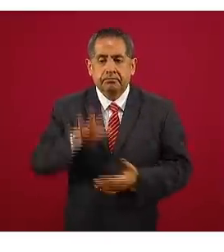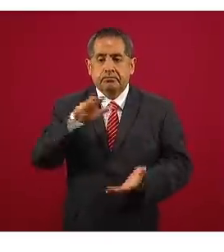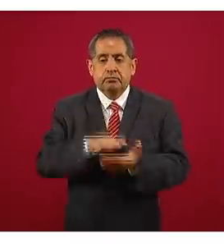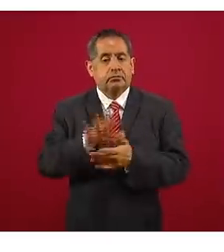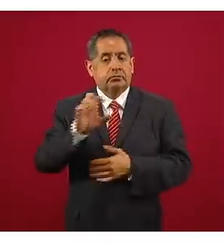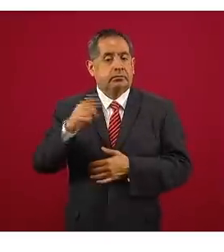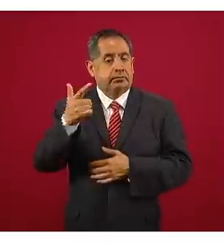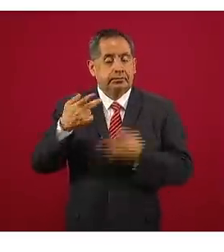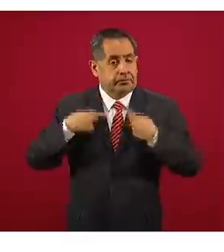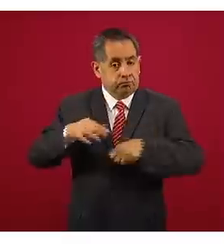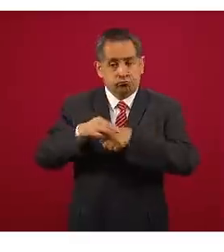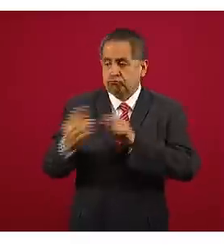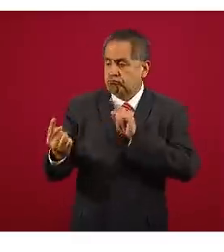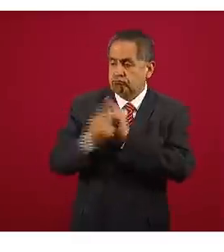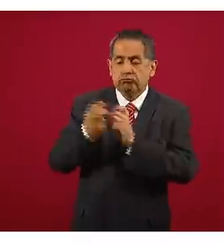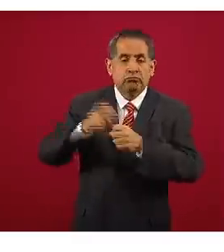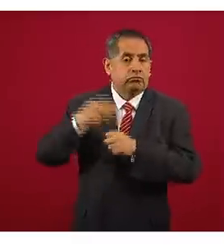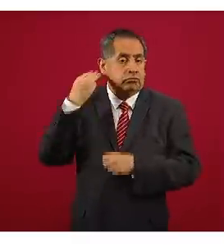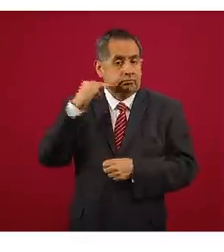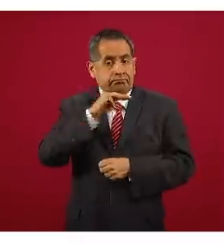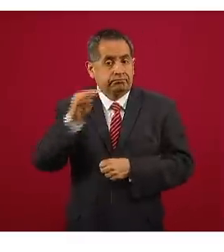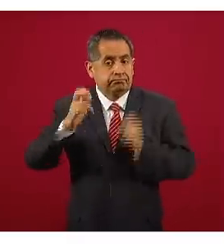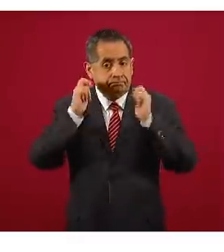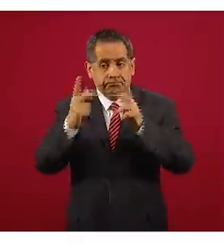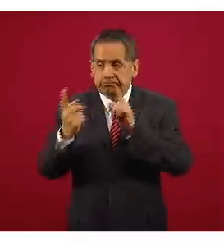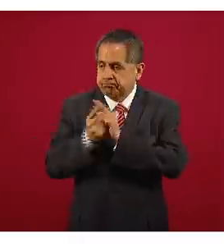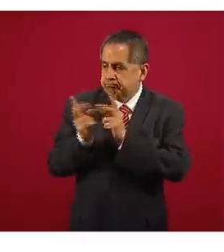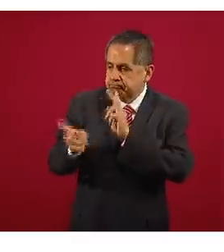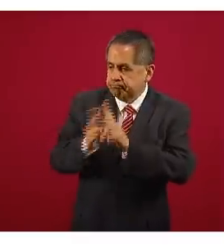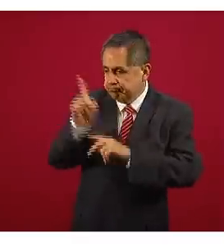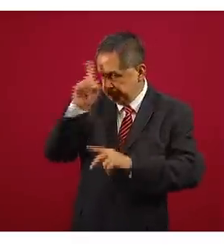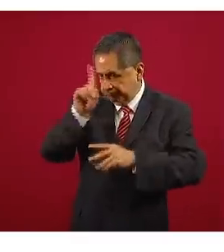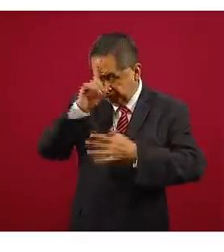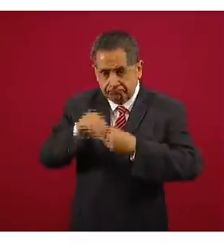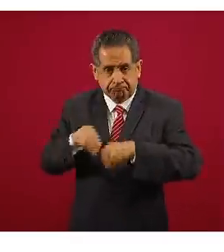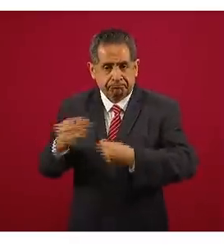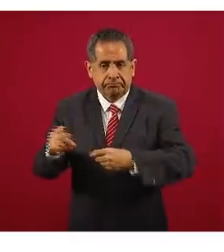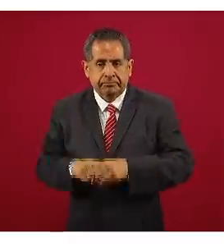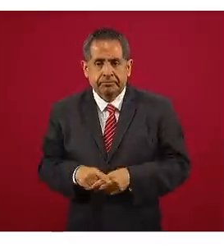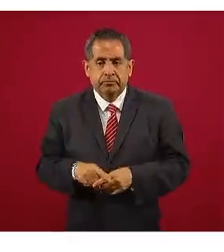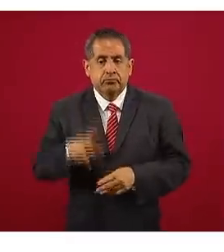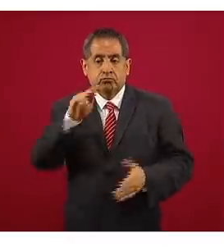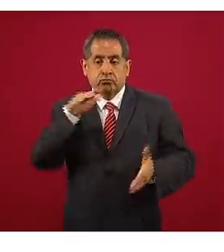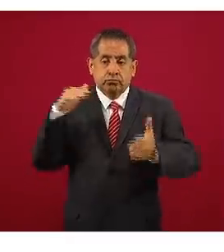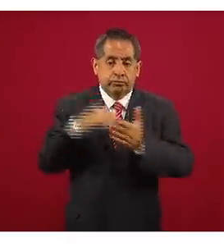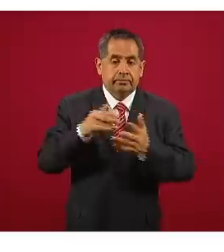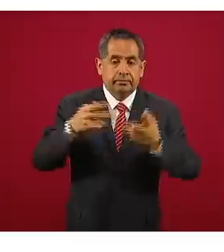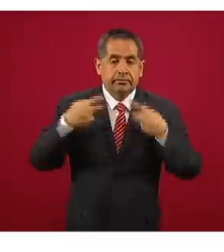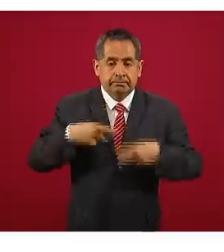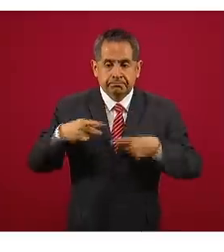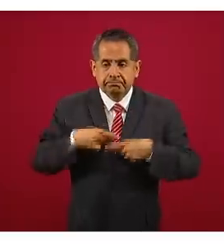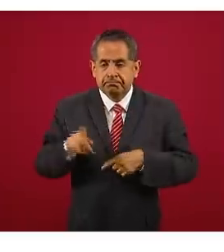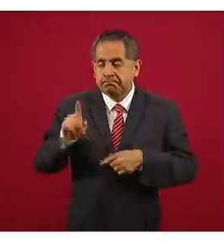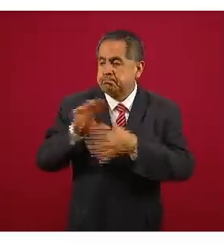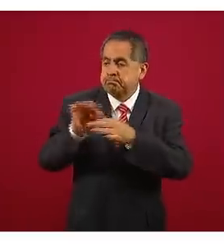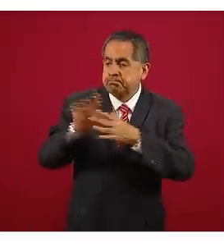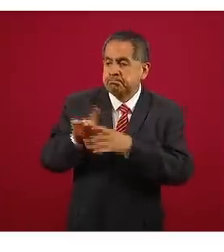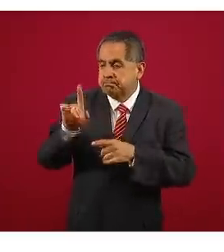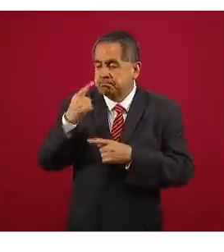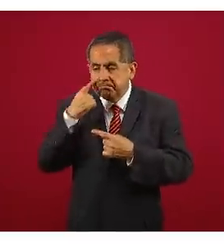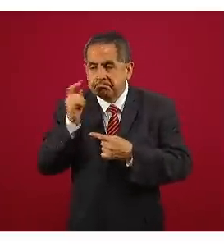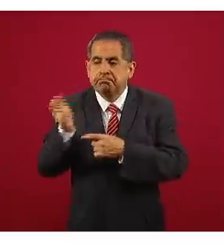presenciales en los crits de michoacán y de chapas más de 80.000 personas en personas en seguimiento epidemiológico